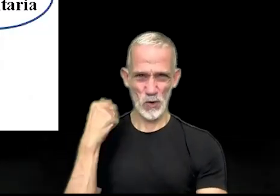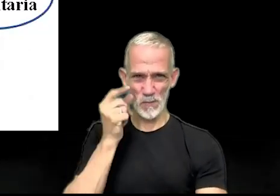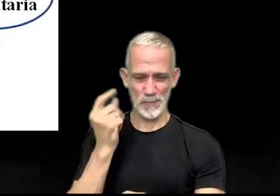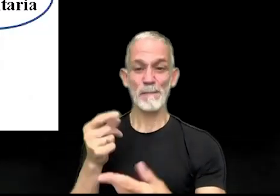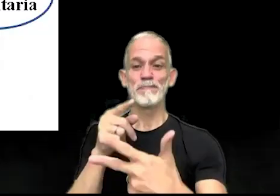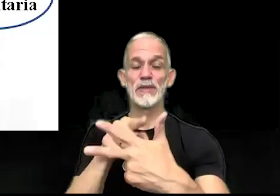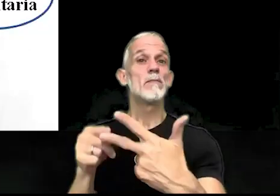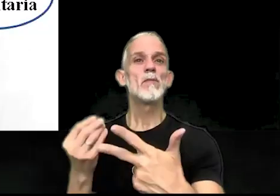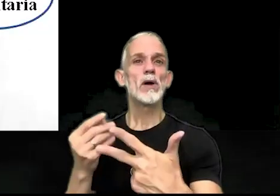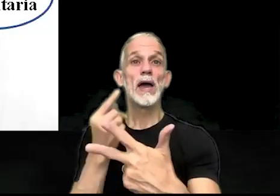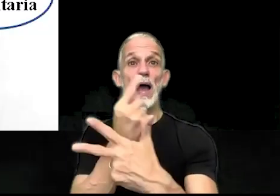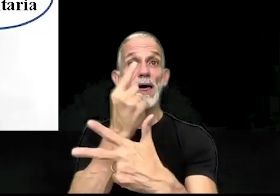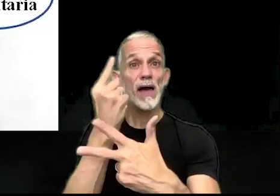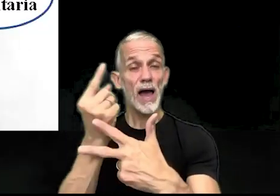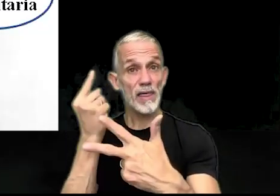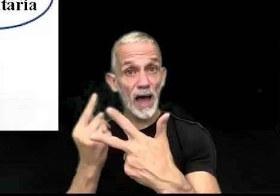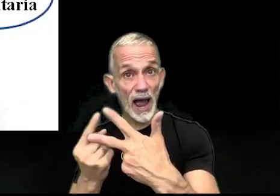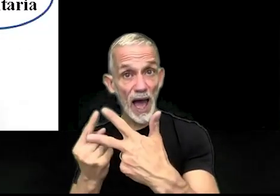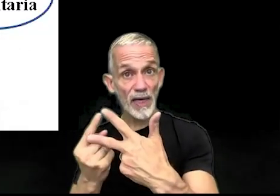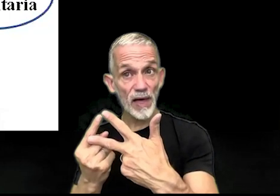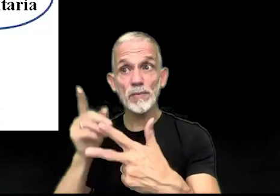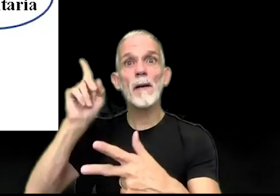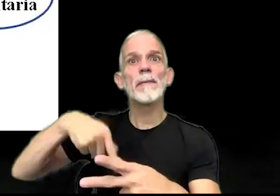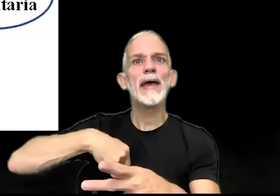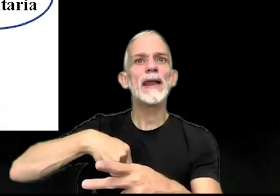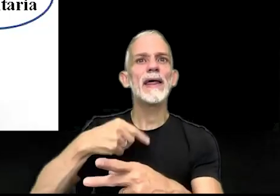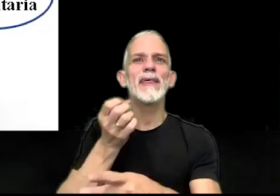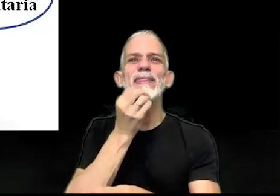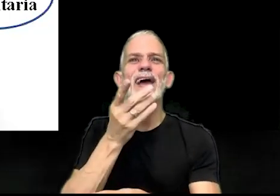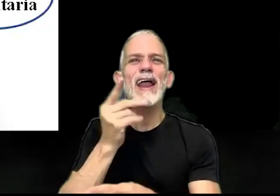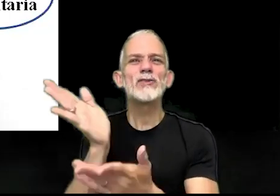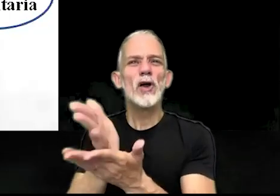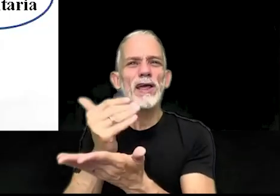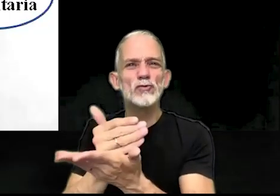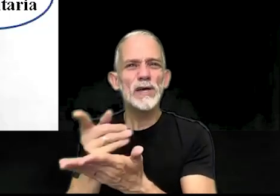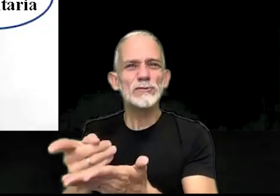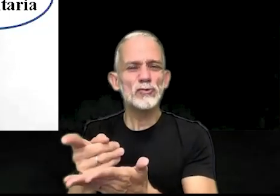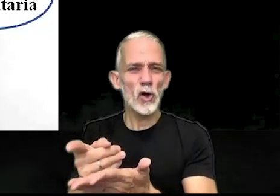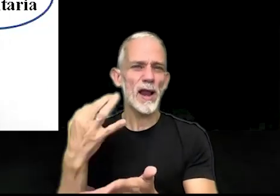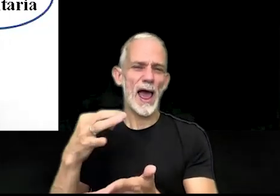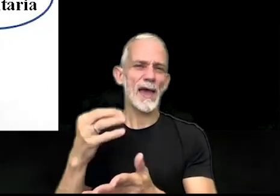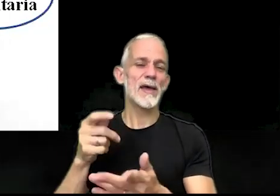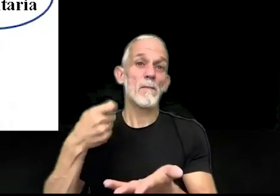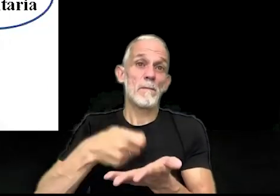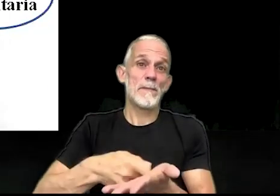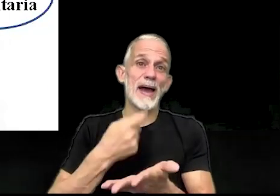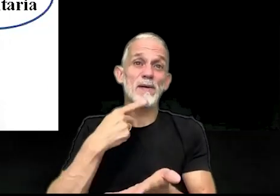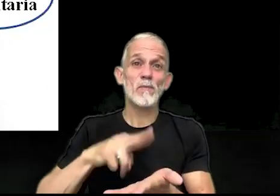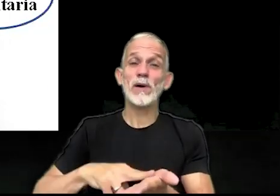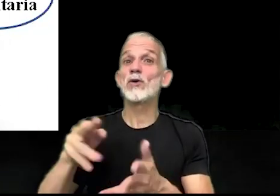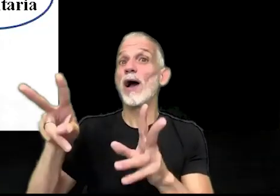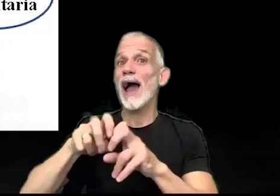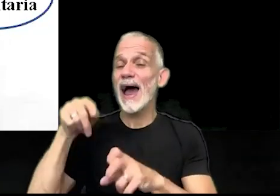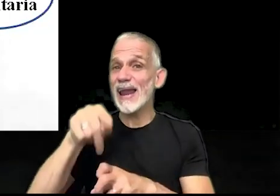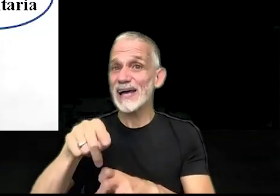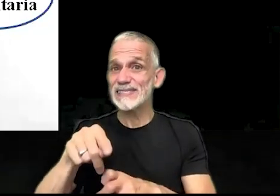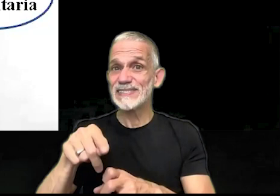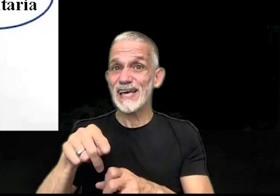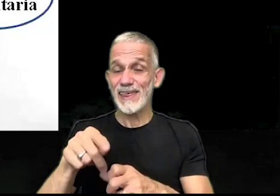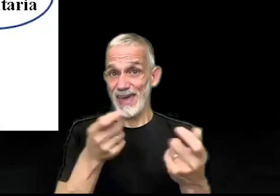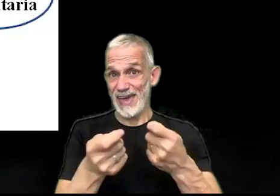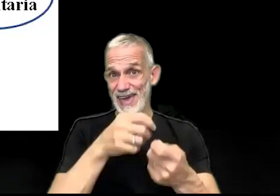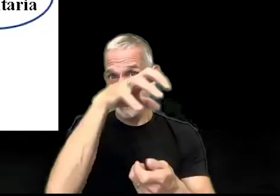qué? Porque cada heredero que surja de esa declaratoria va a tributar por las ganancias de